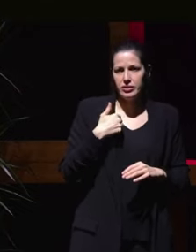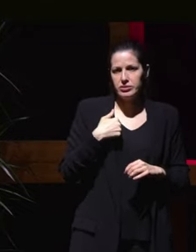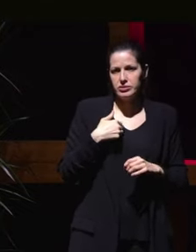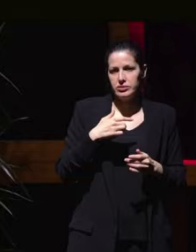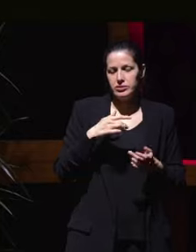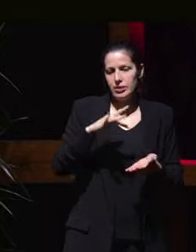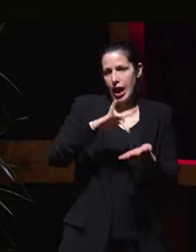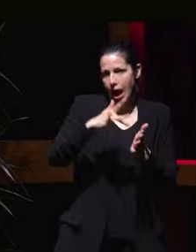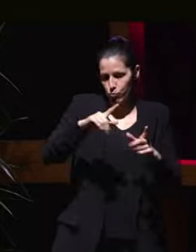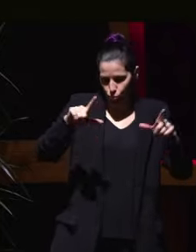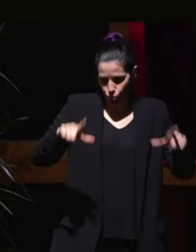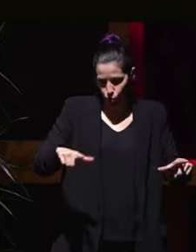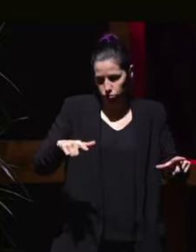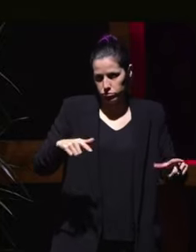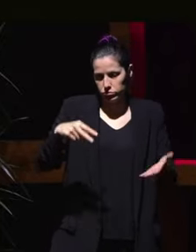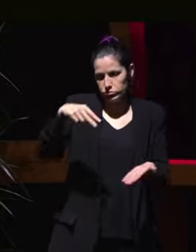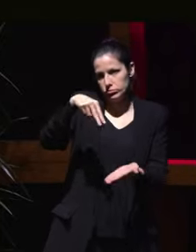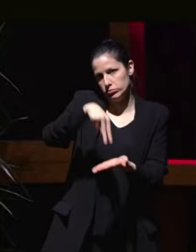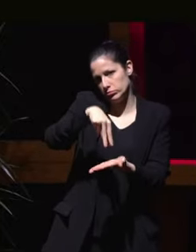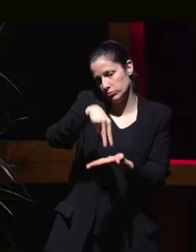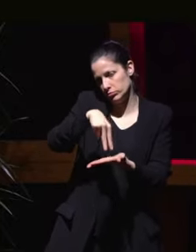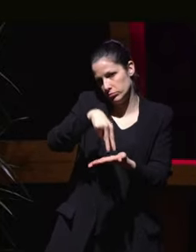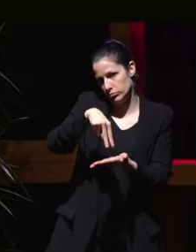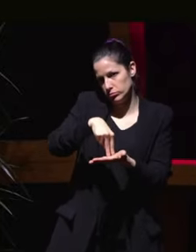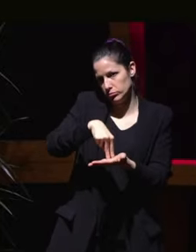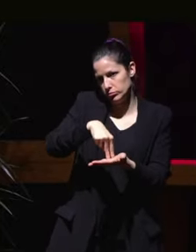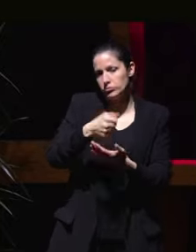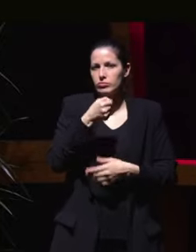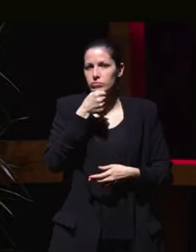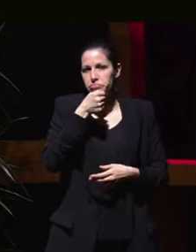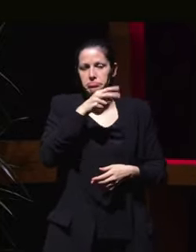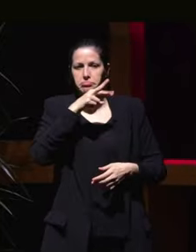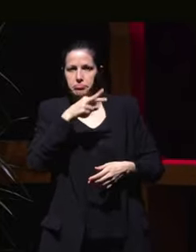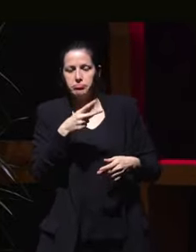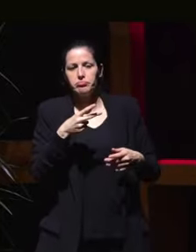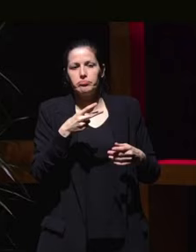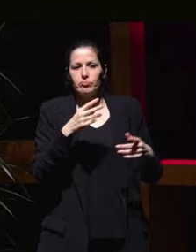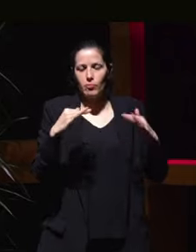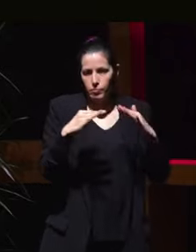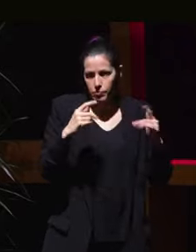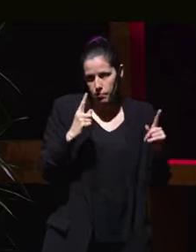céspede, pois sendo os ollos dos que non estaban tan preto do campo, metendo xogadores